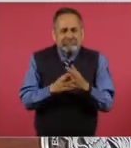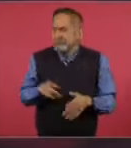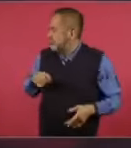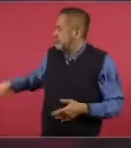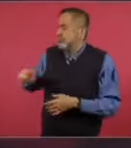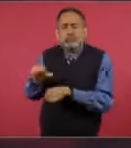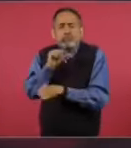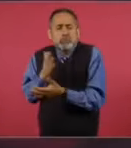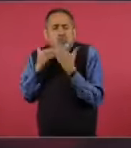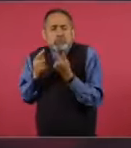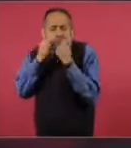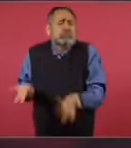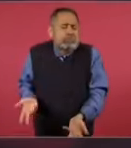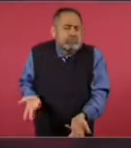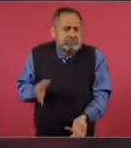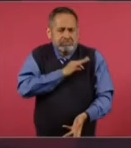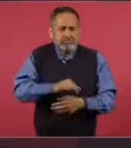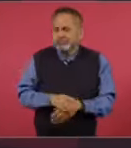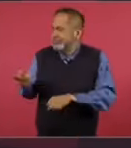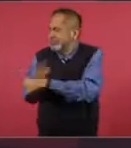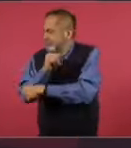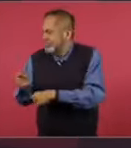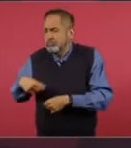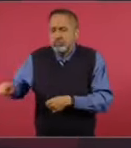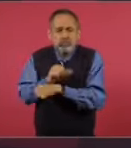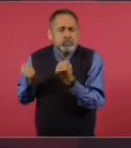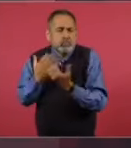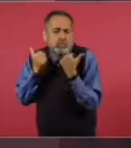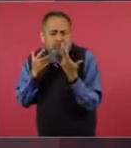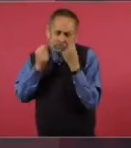carros. No les afectaba.